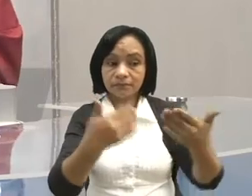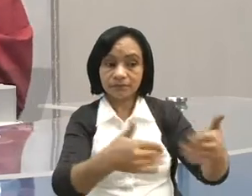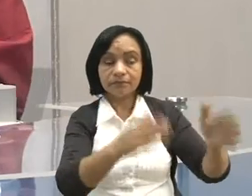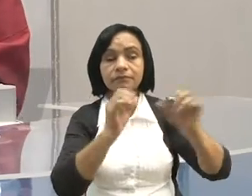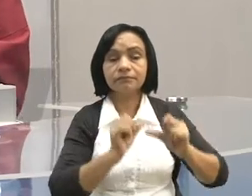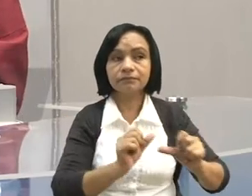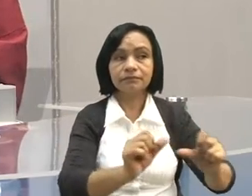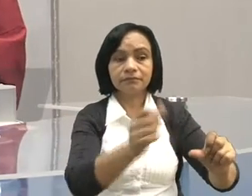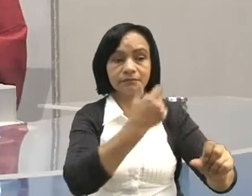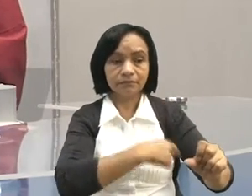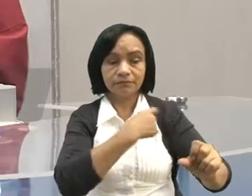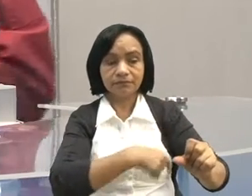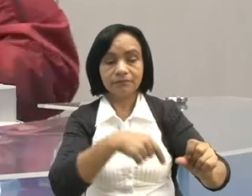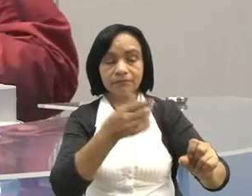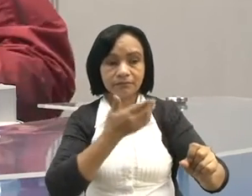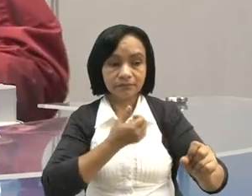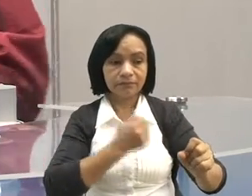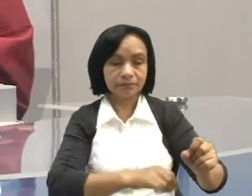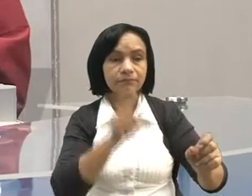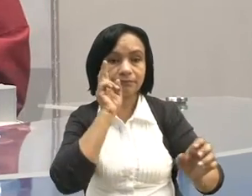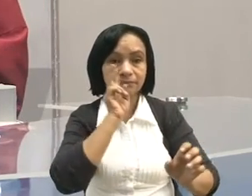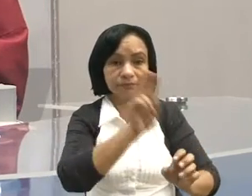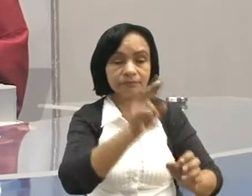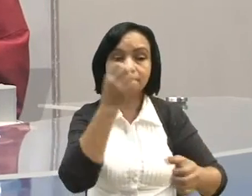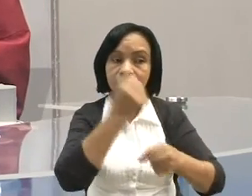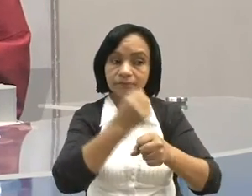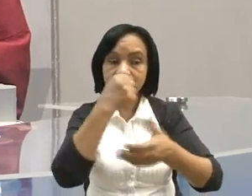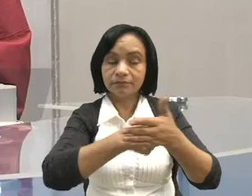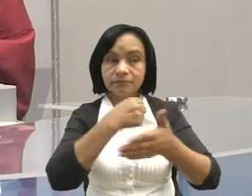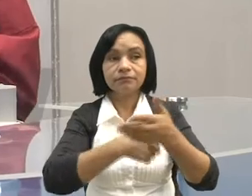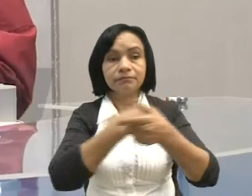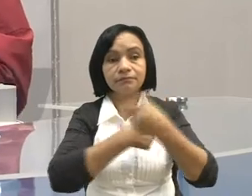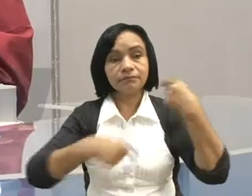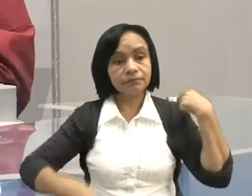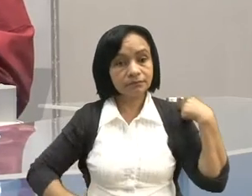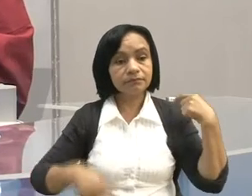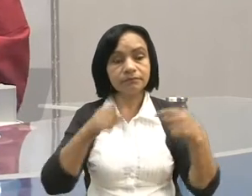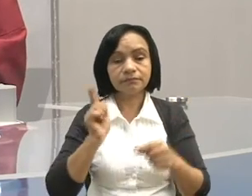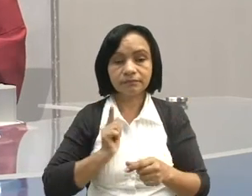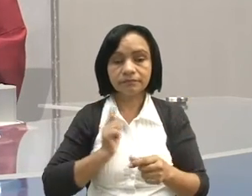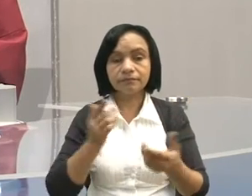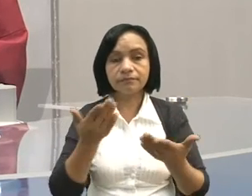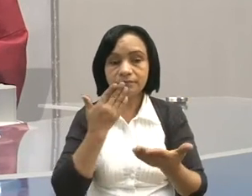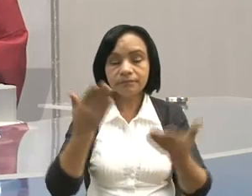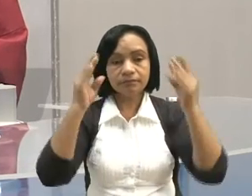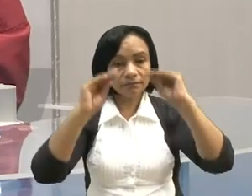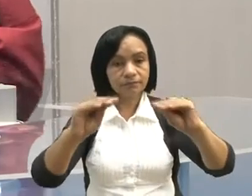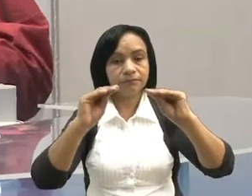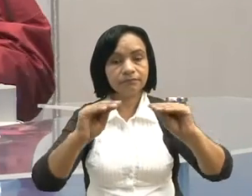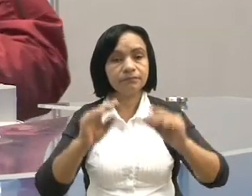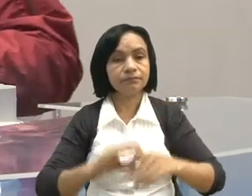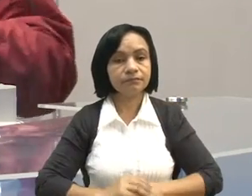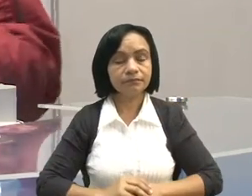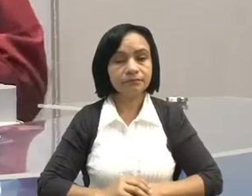mantener esa confianza, porque han valorado el esfuerzo que hace nuestro presidente para garantizar el ejercicio a la educación.